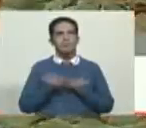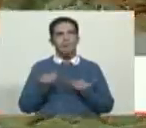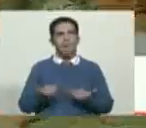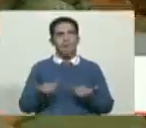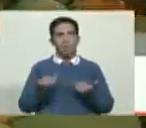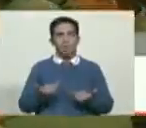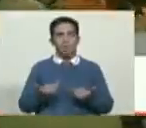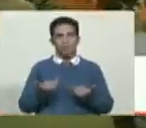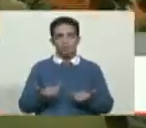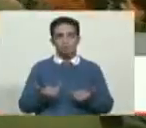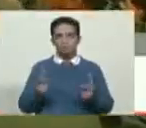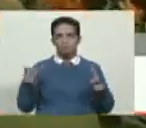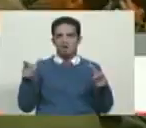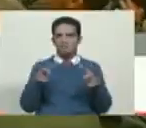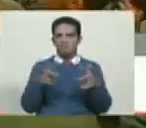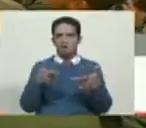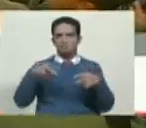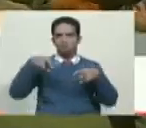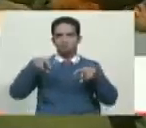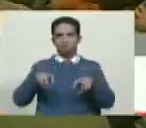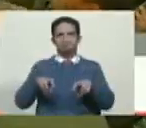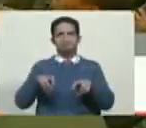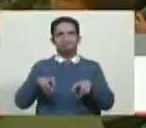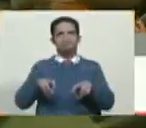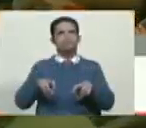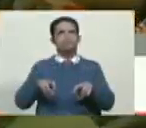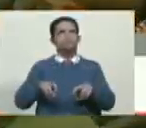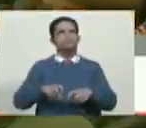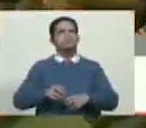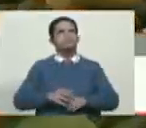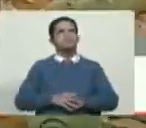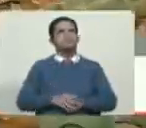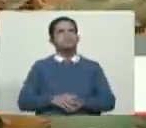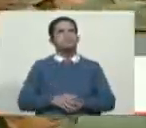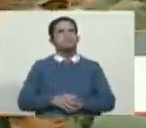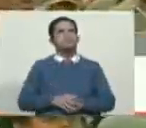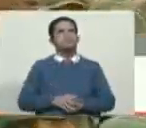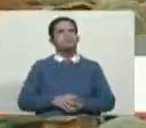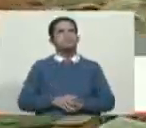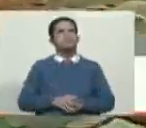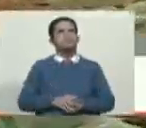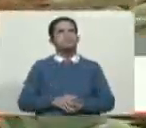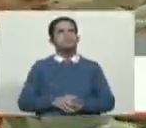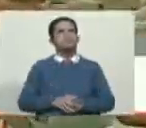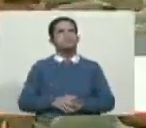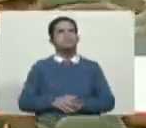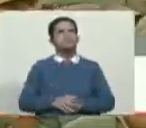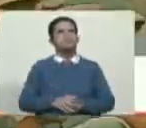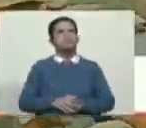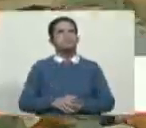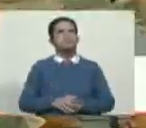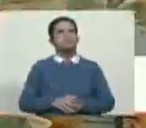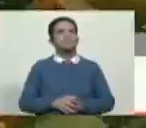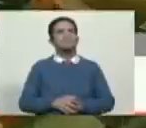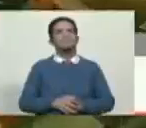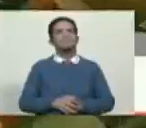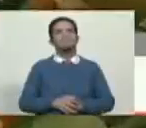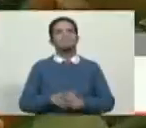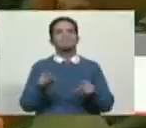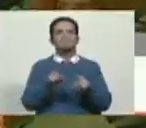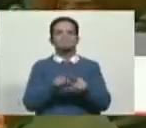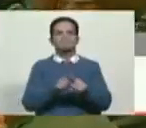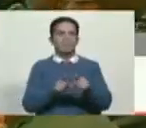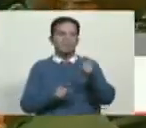momento, en esta reunión, este encuentro, este acercamiento que ratifica precisamente el reconocimiento de